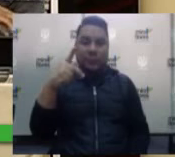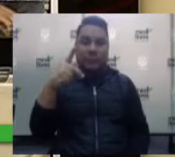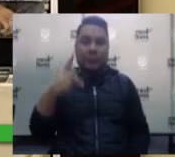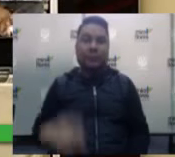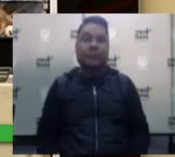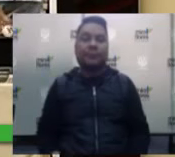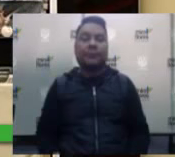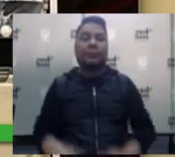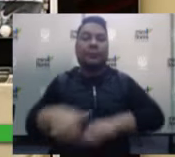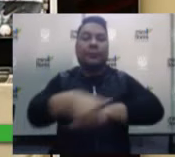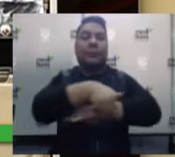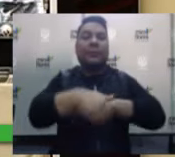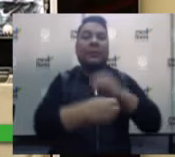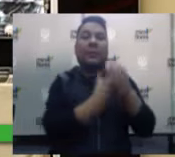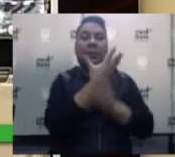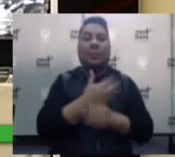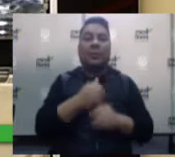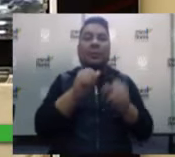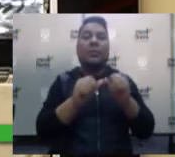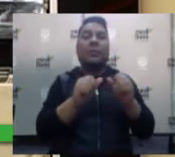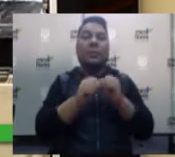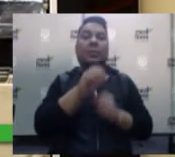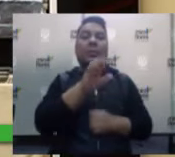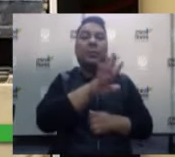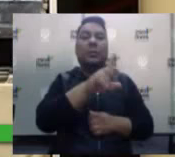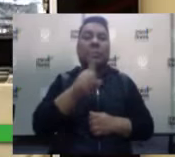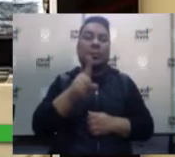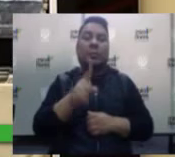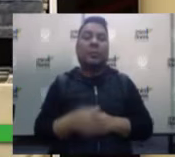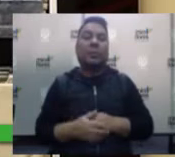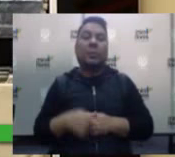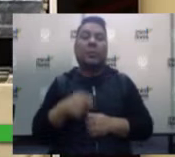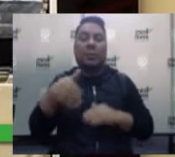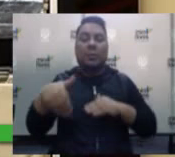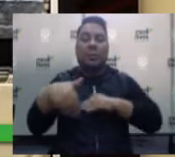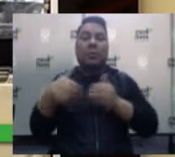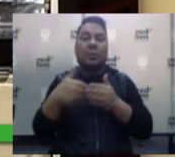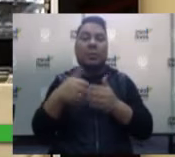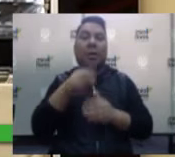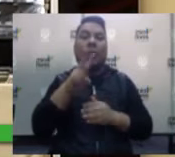Número 14, Avenida Arequipa, cuadra 51, a 15 metros del cruce con 2 de Mayo.